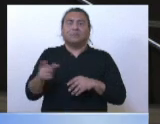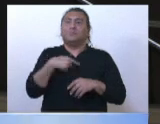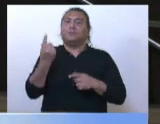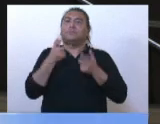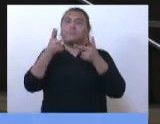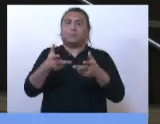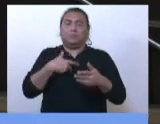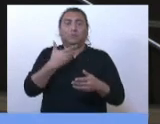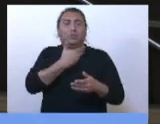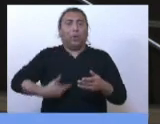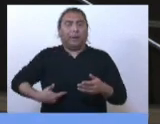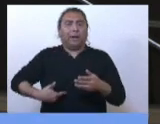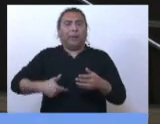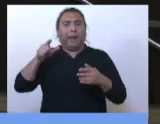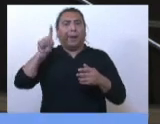es dar trabajo